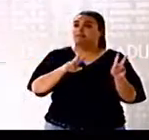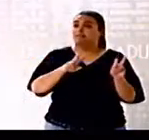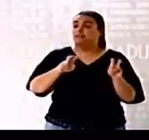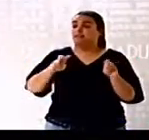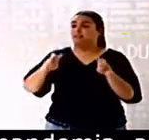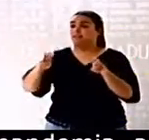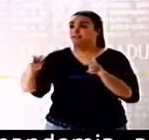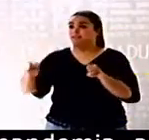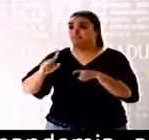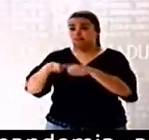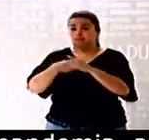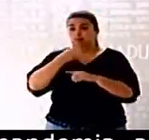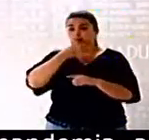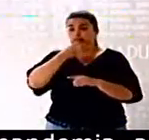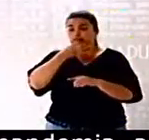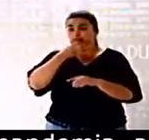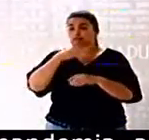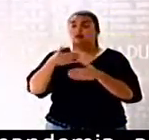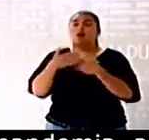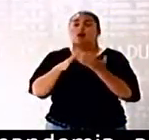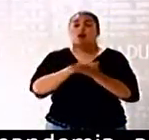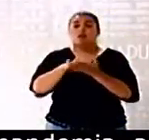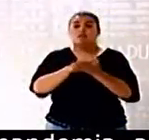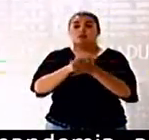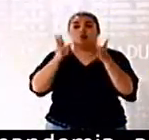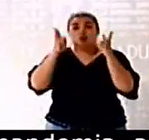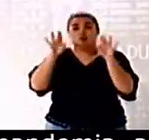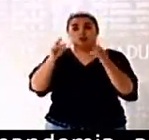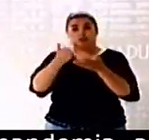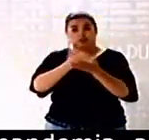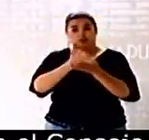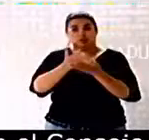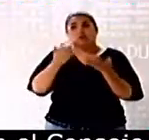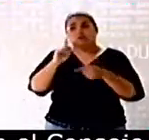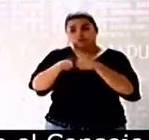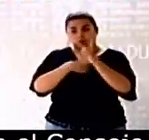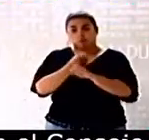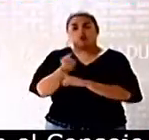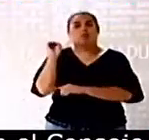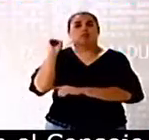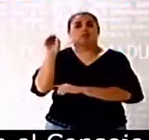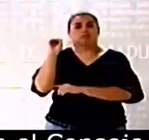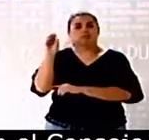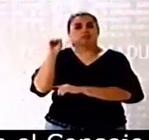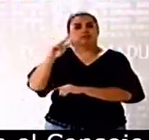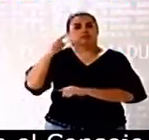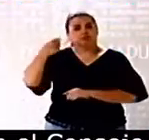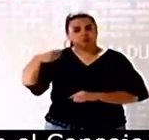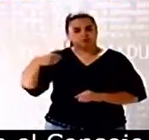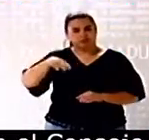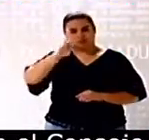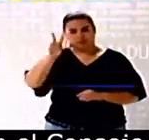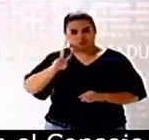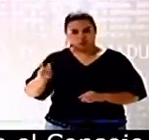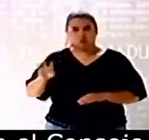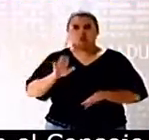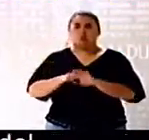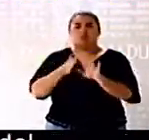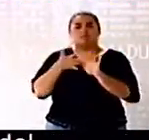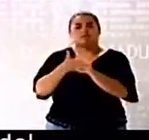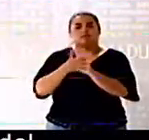van a ser tratados esta tarde en el Consejo Interterritorial, pues tendremos la habitual comparecencia del vicepresidente segundo para